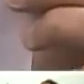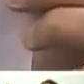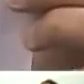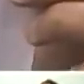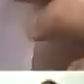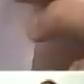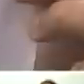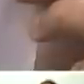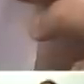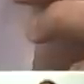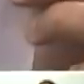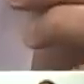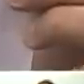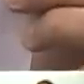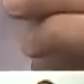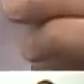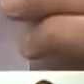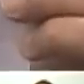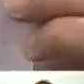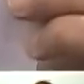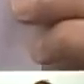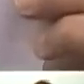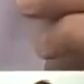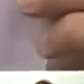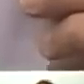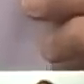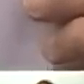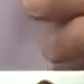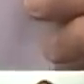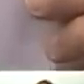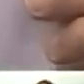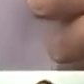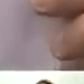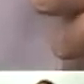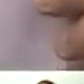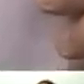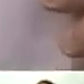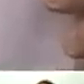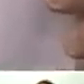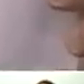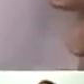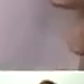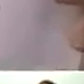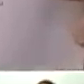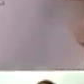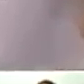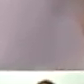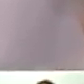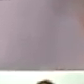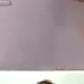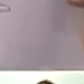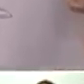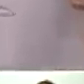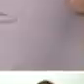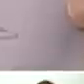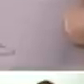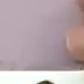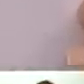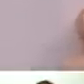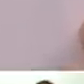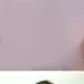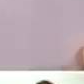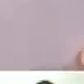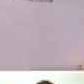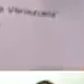de la República Bolivariana de Venezuela y toda la delegación aquí presente la delegación que ha